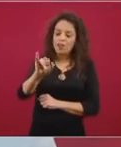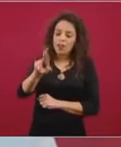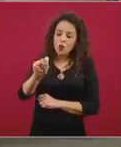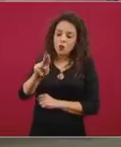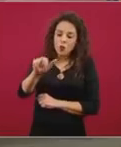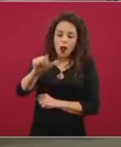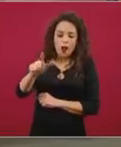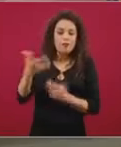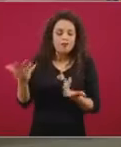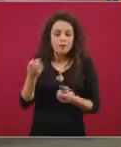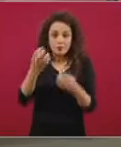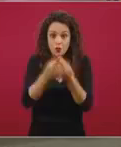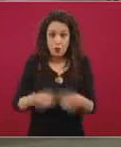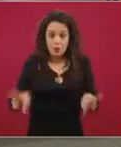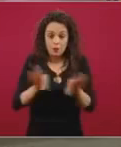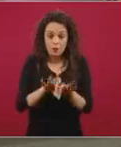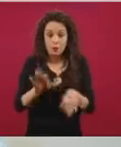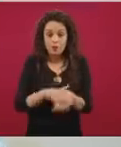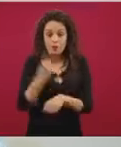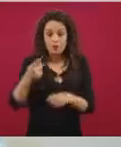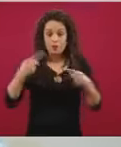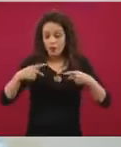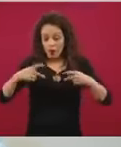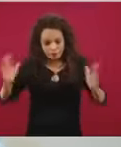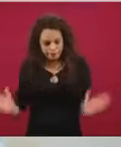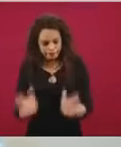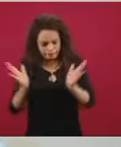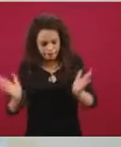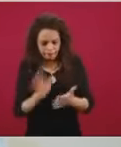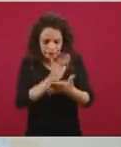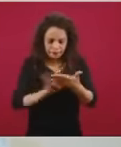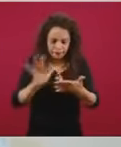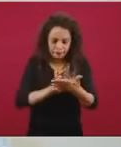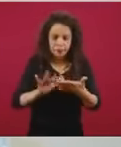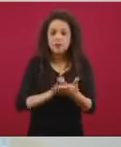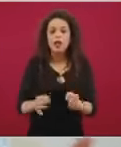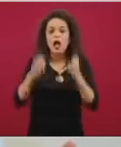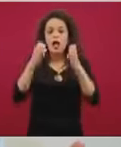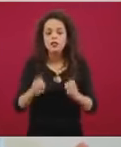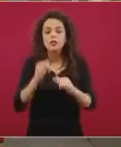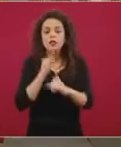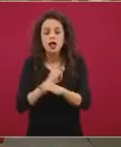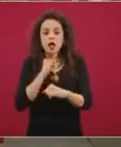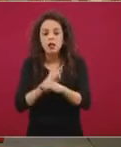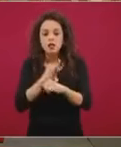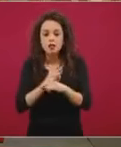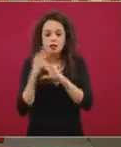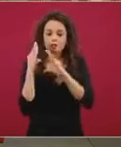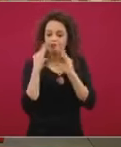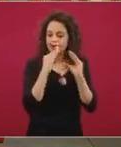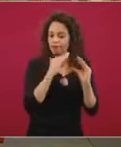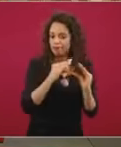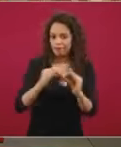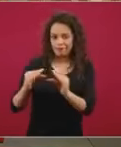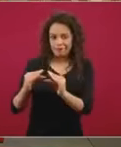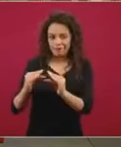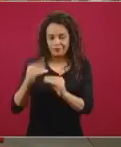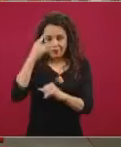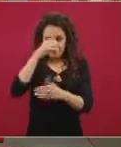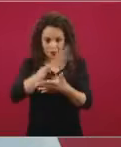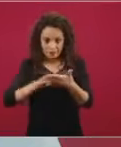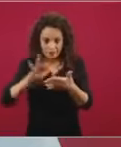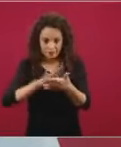es que un promotor de la lectura esté de manera virtual enseñando. Y perdón,